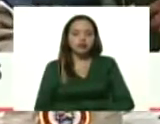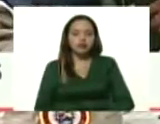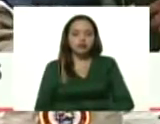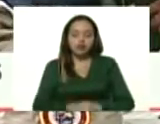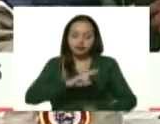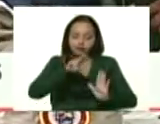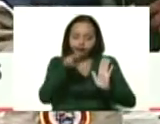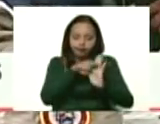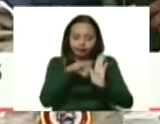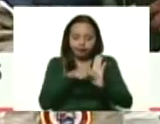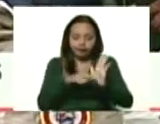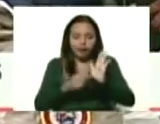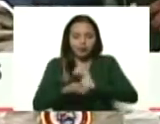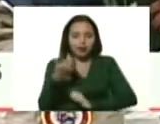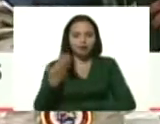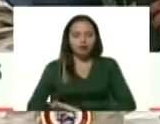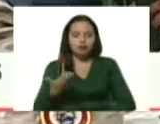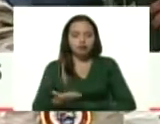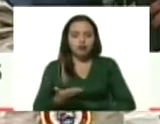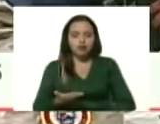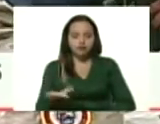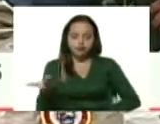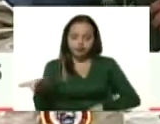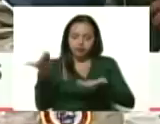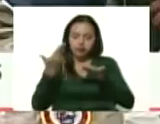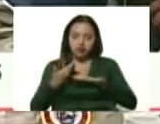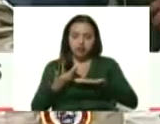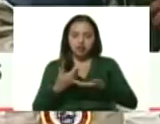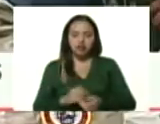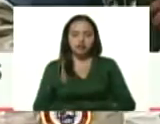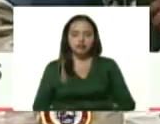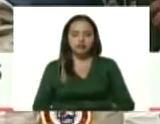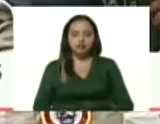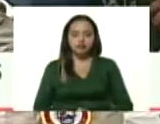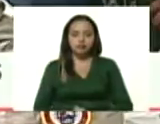instrucción primogénea que nos da nuestro